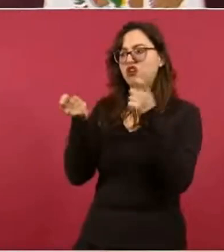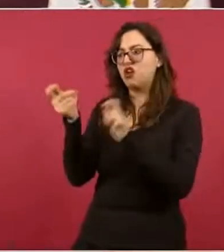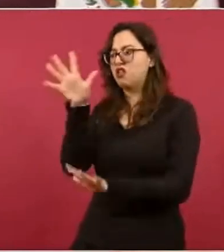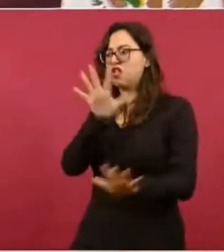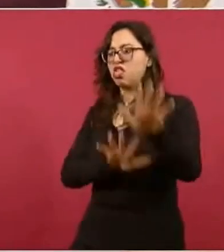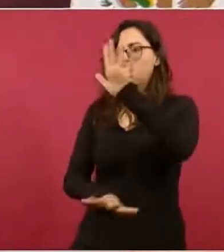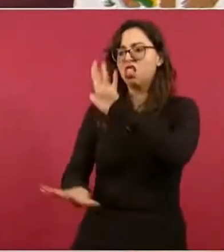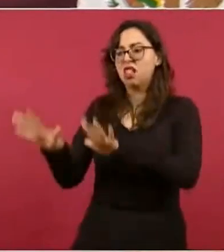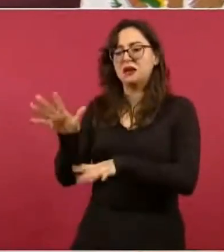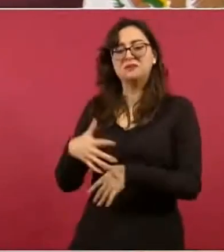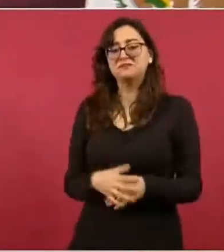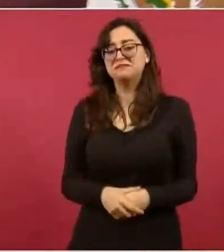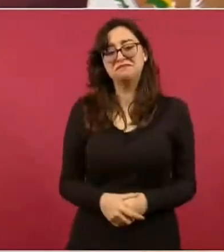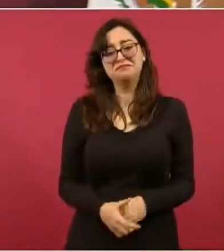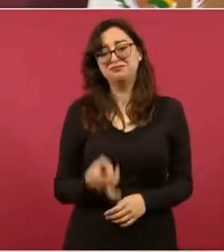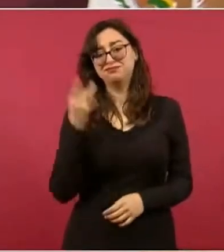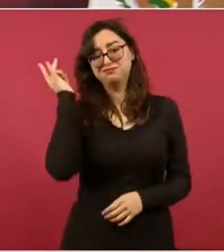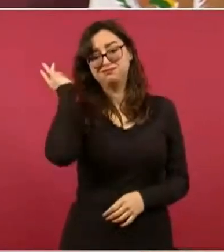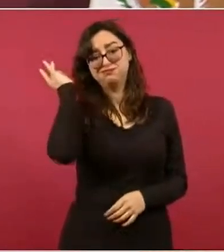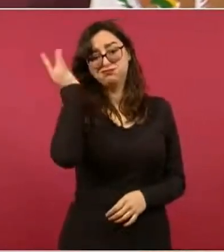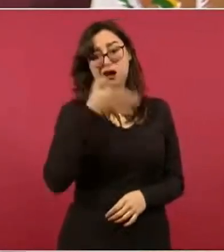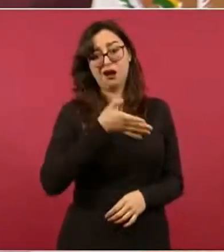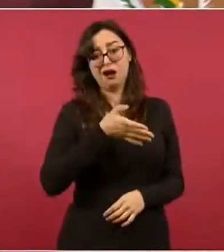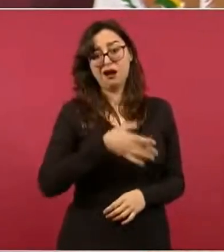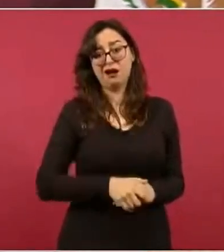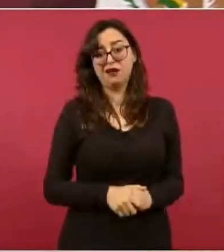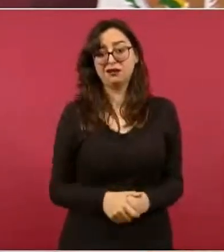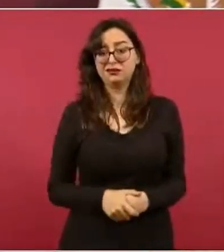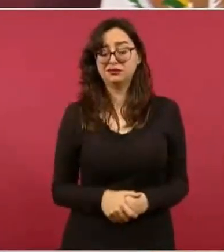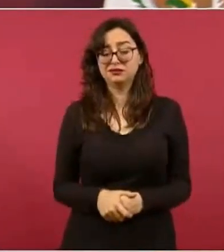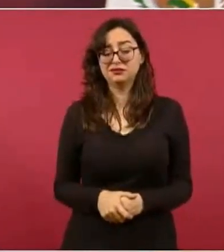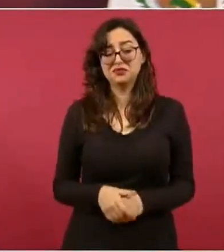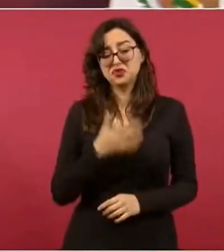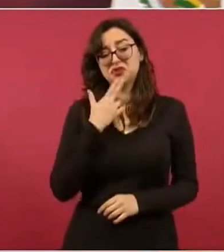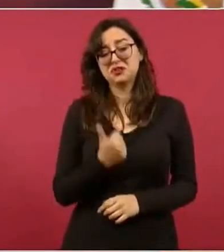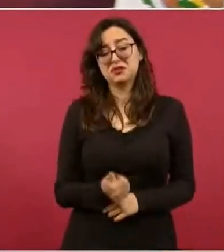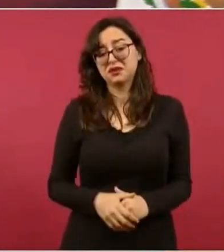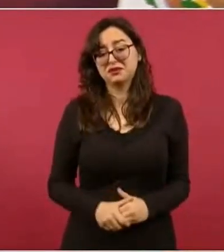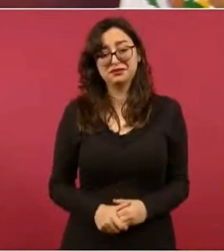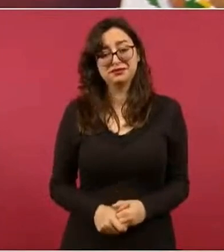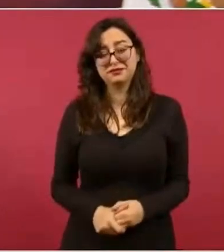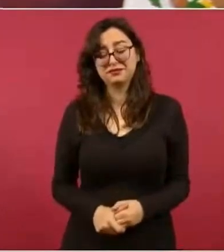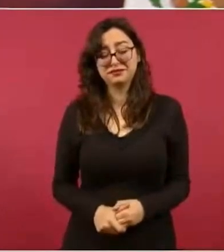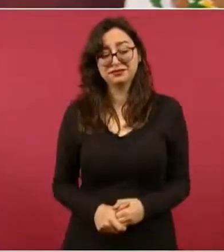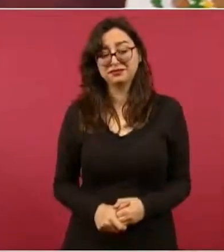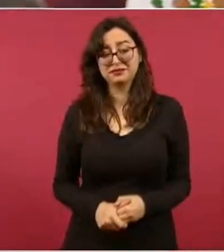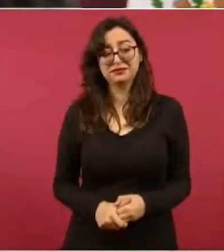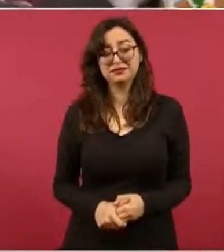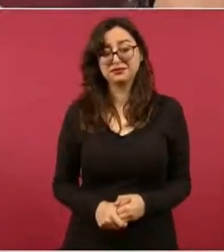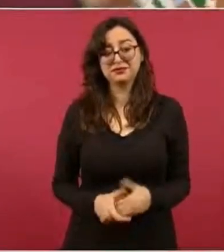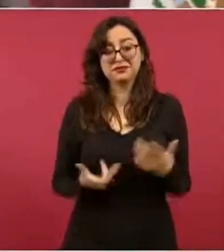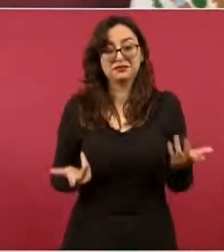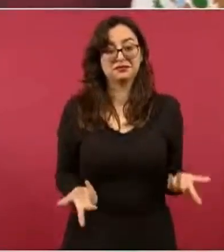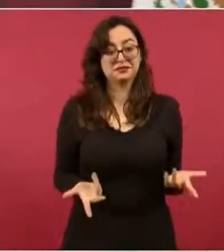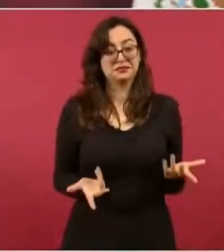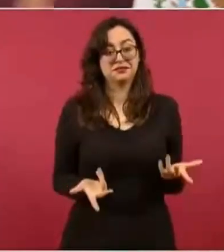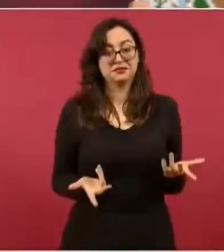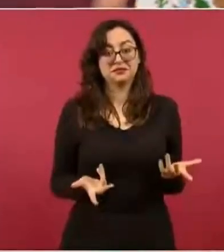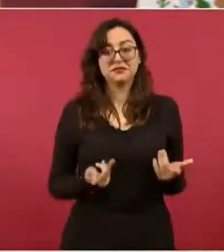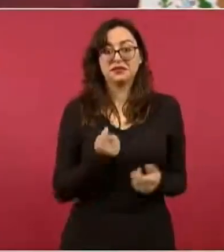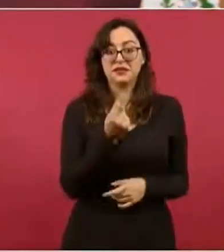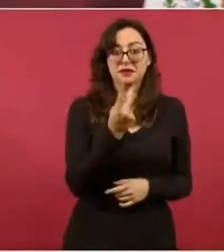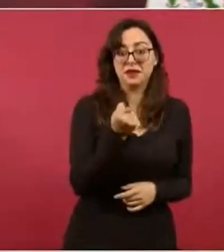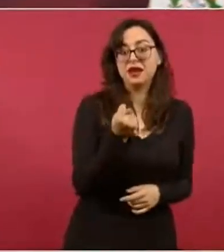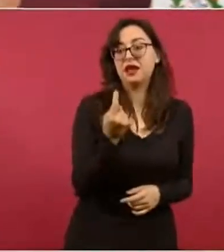manipulación de los potentados ya los medios de información